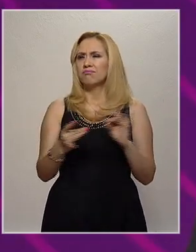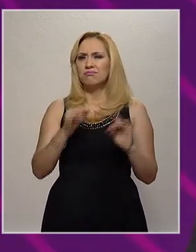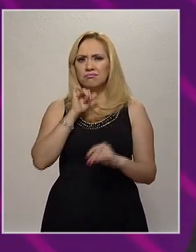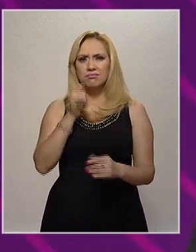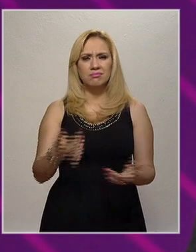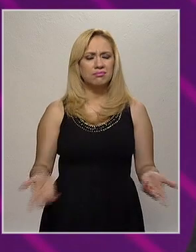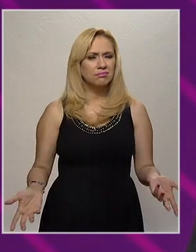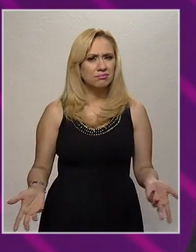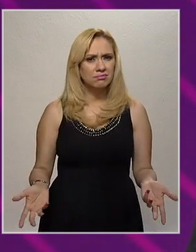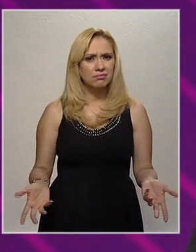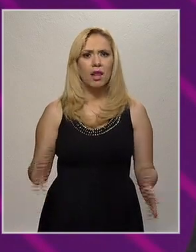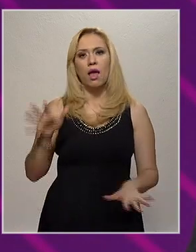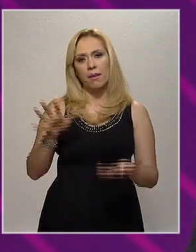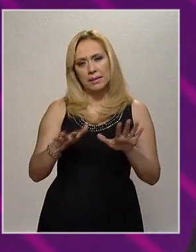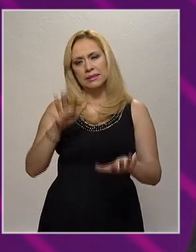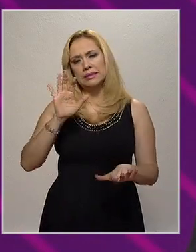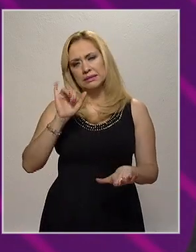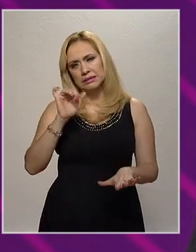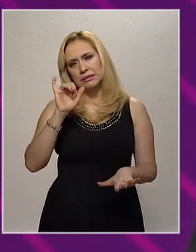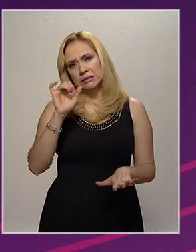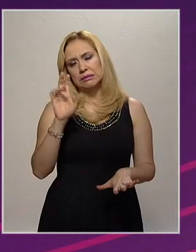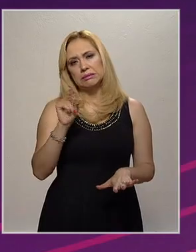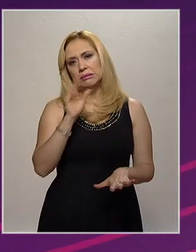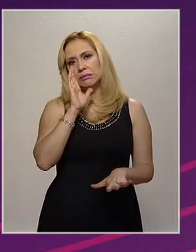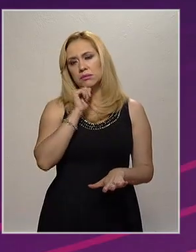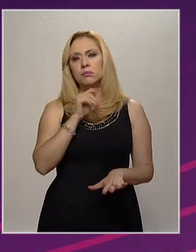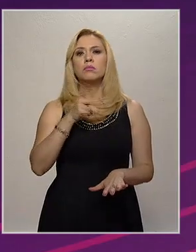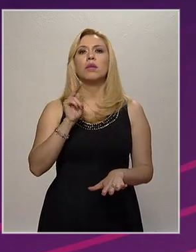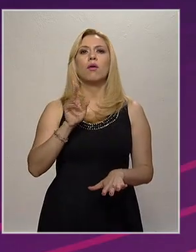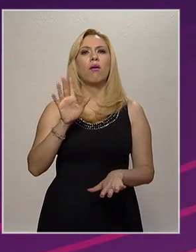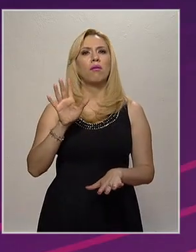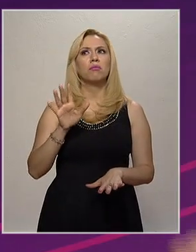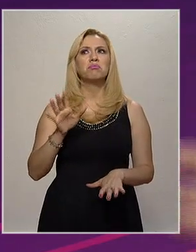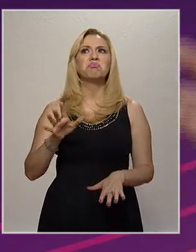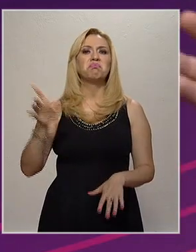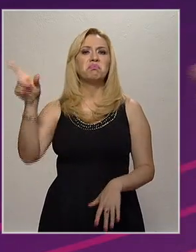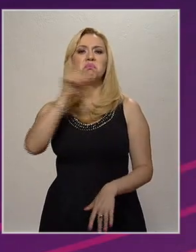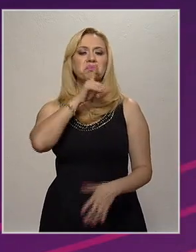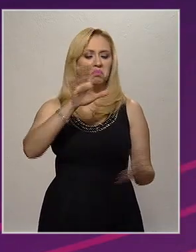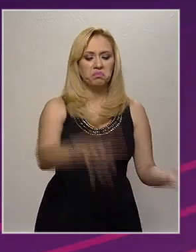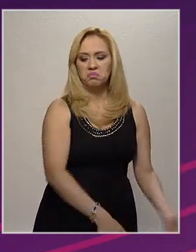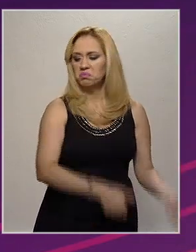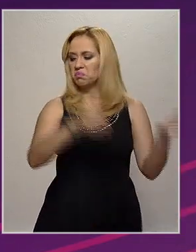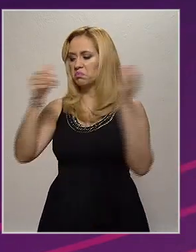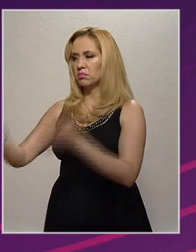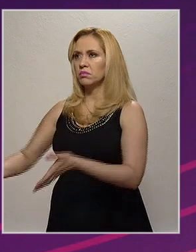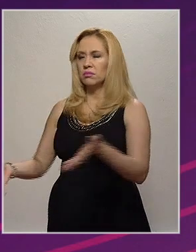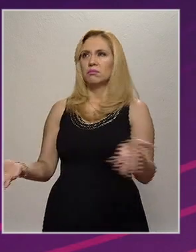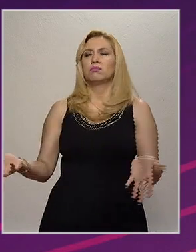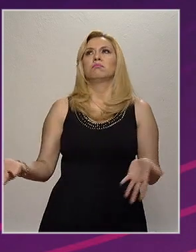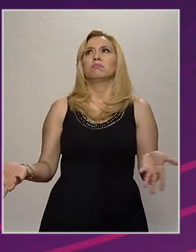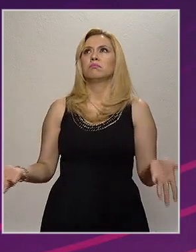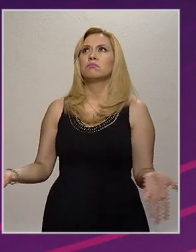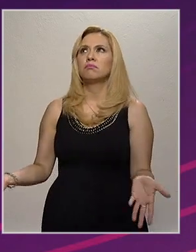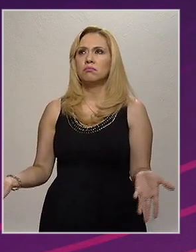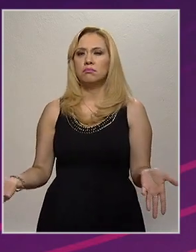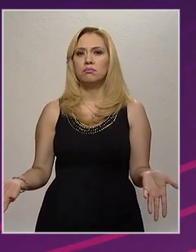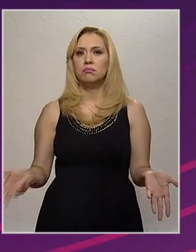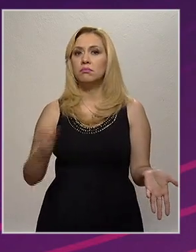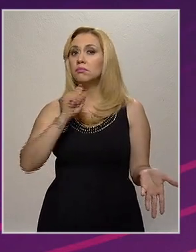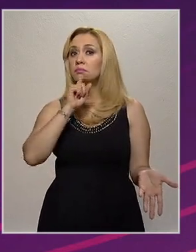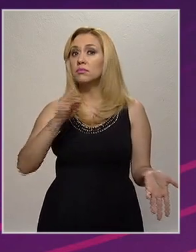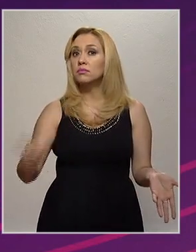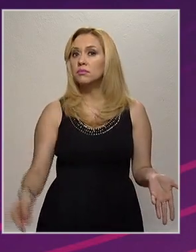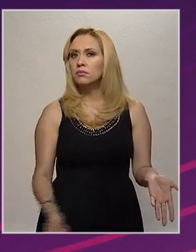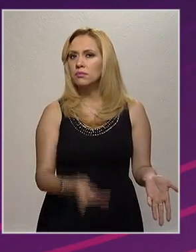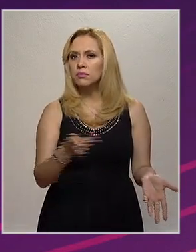muchas veces simplemente se procede de manera autoritaria. Y luego hay otro bloque de preguntas que incluye la encuesta